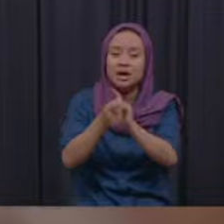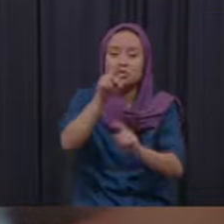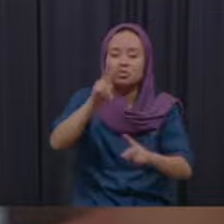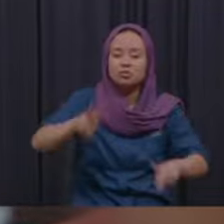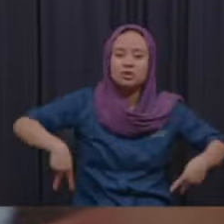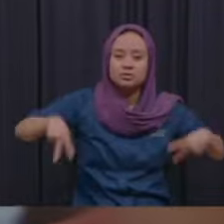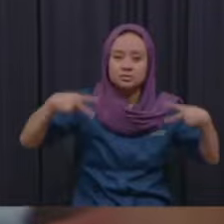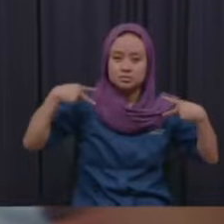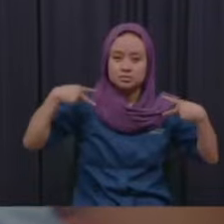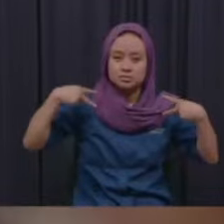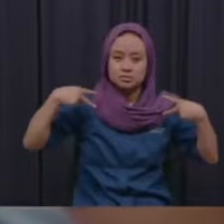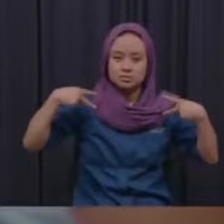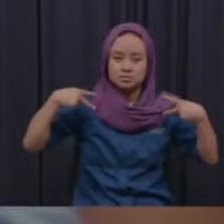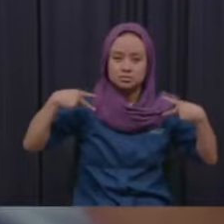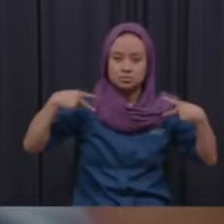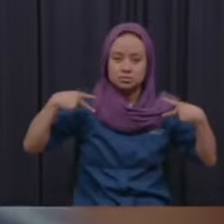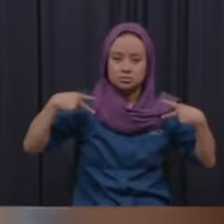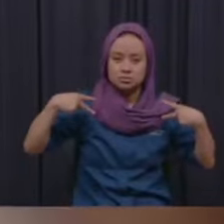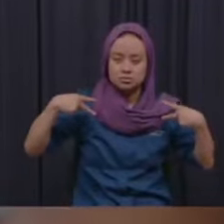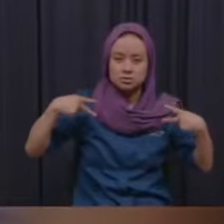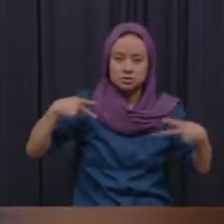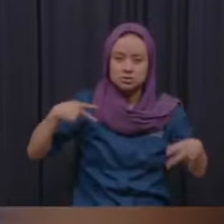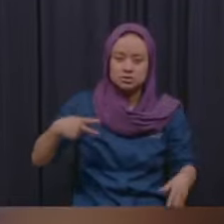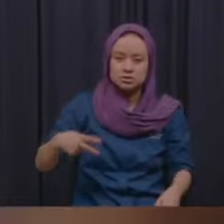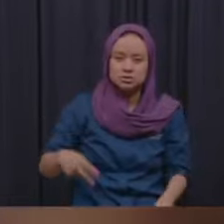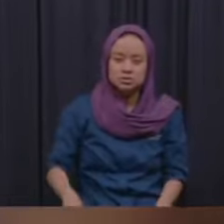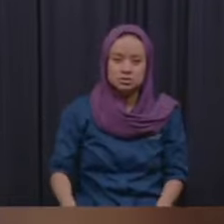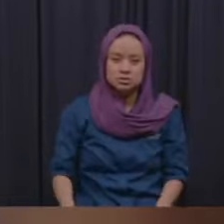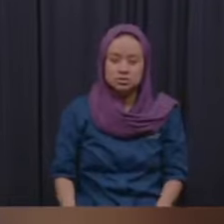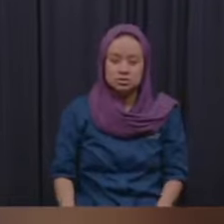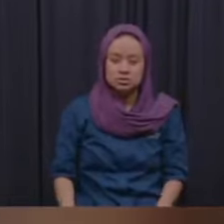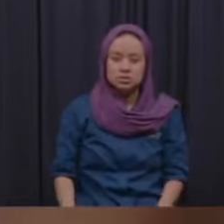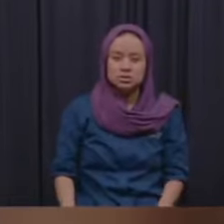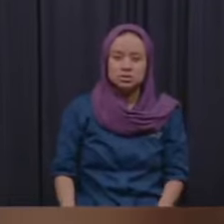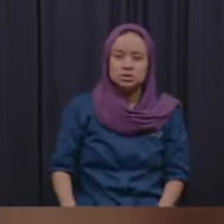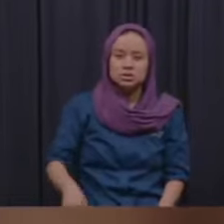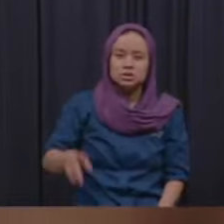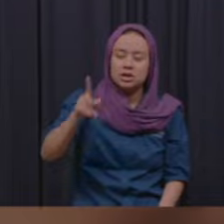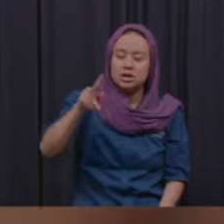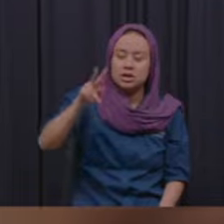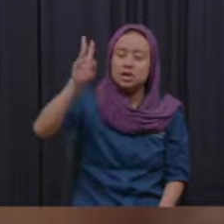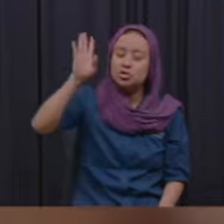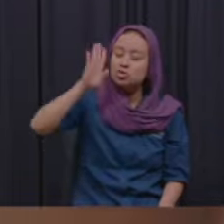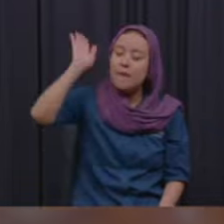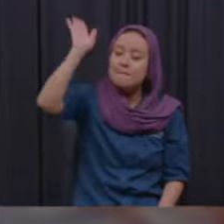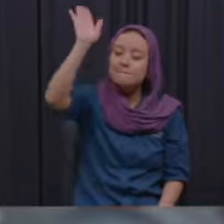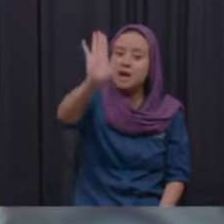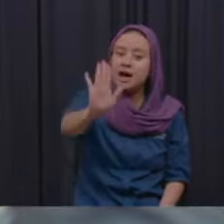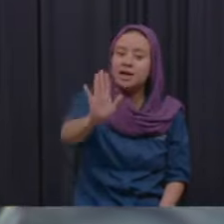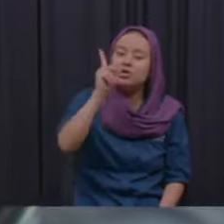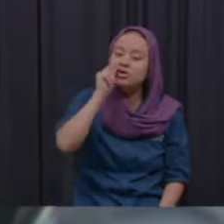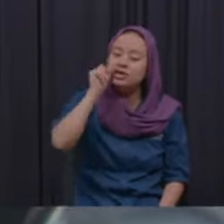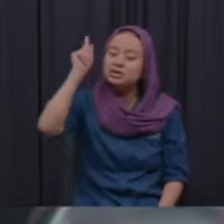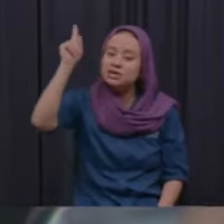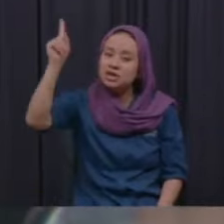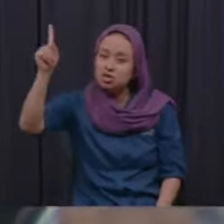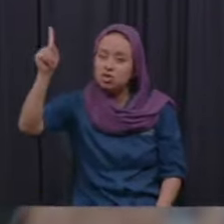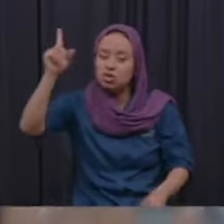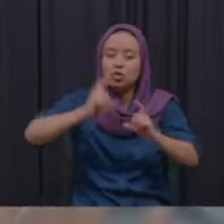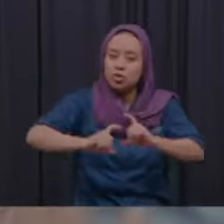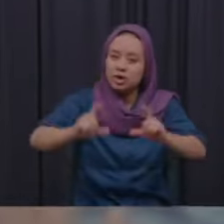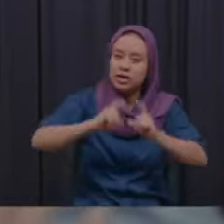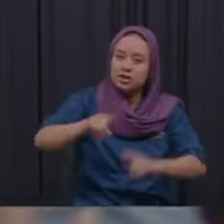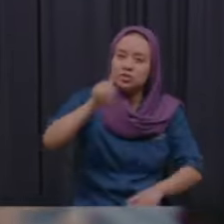No alcanzo a colocar mis manos, quizás hasta allá ni los pastores, pero la mano del Señor es a favor tuyo